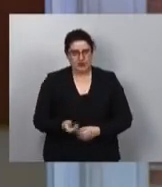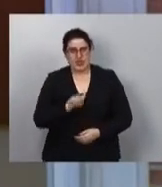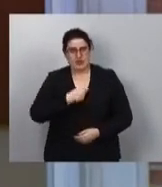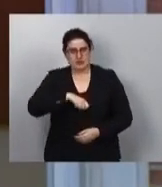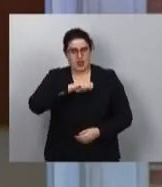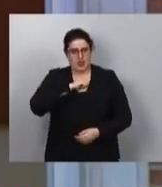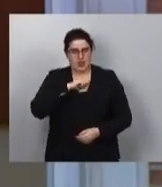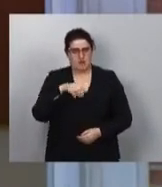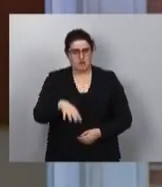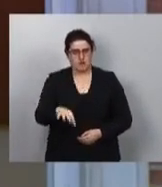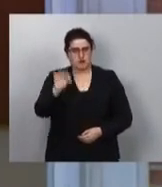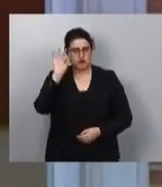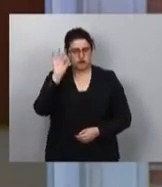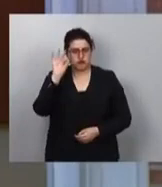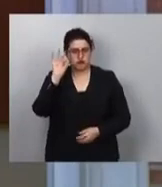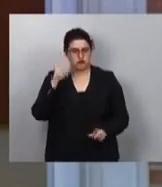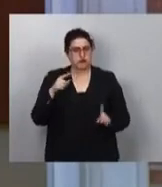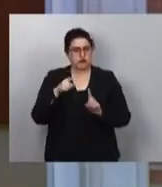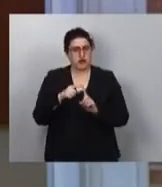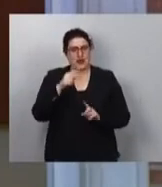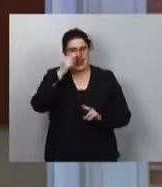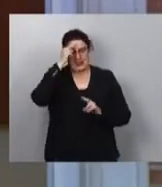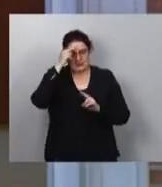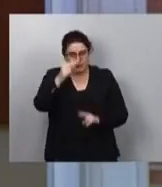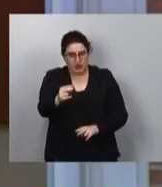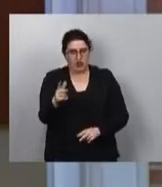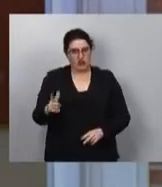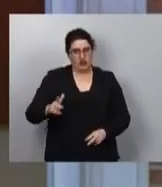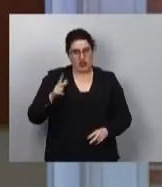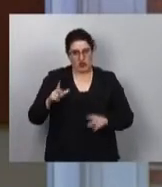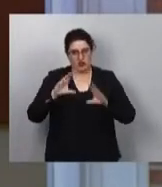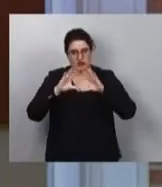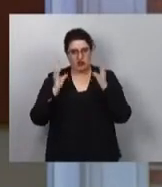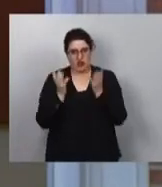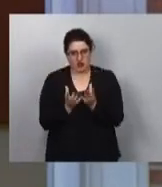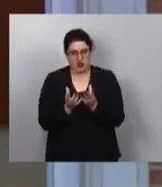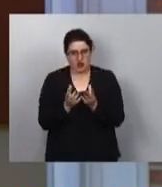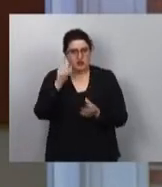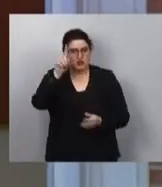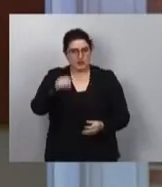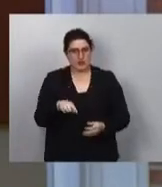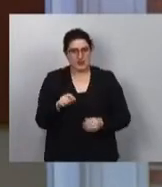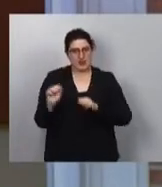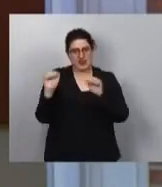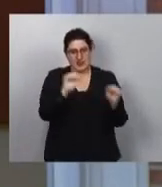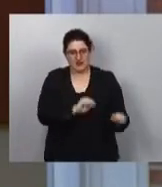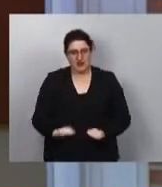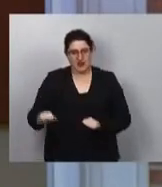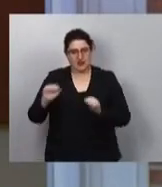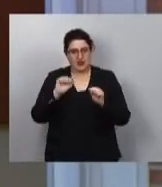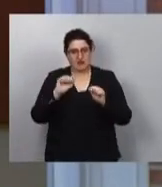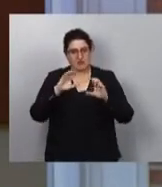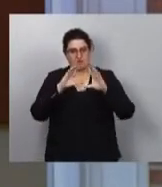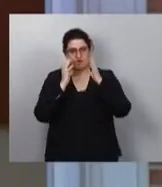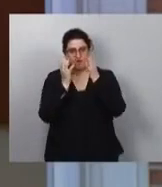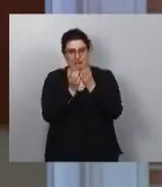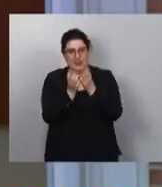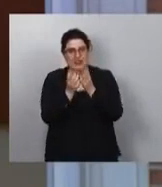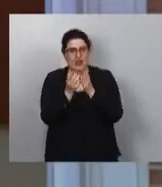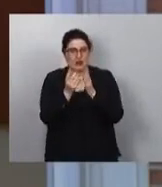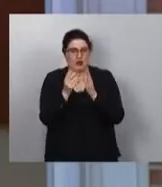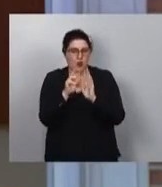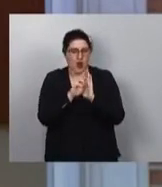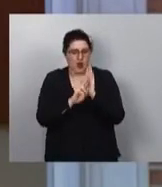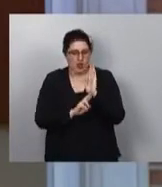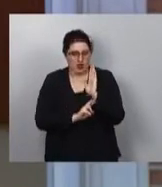Estados Unidos lo pidió en su momento Europa no quiere saber nada de auditorías esto es como lo de los fondos next yen Por qué no se investiga a fondo el fraude los